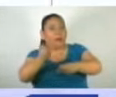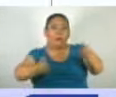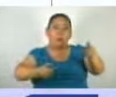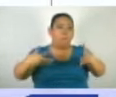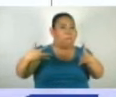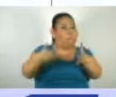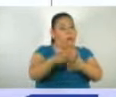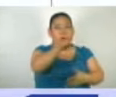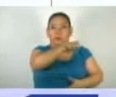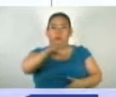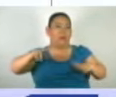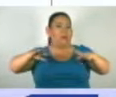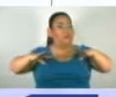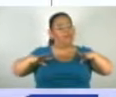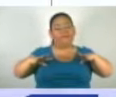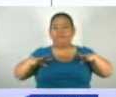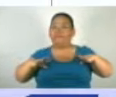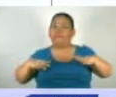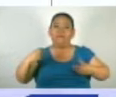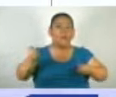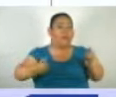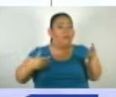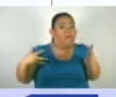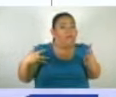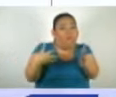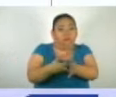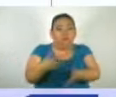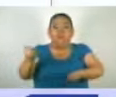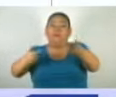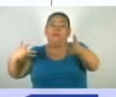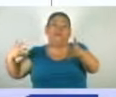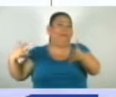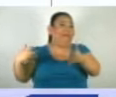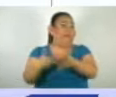vacaciones, los accidentes de tránsito siguen incrementando.